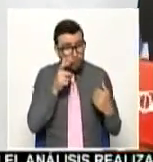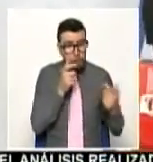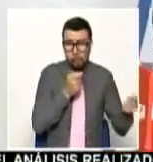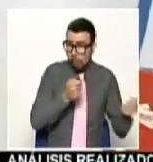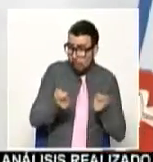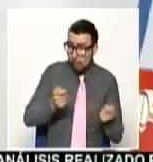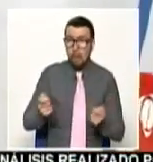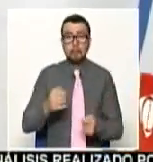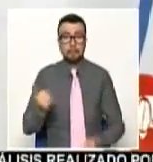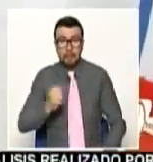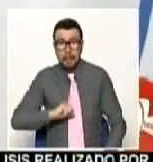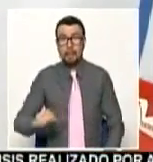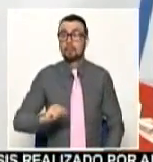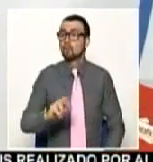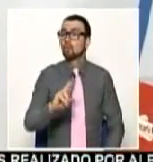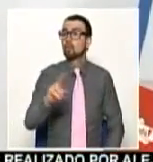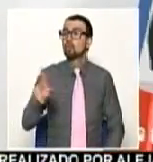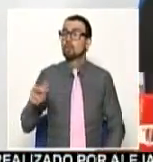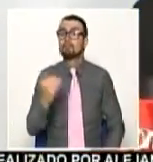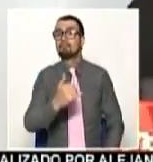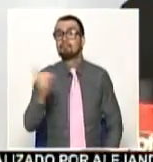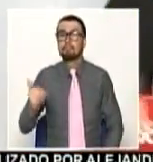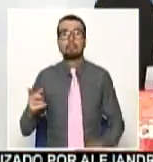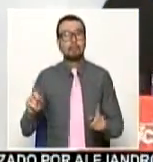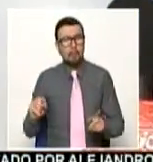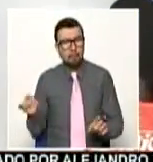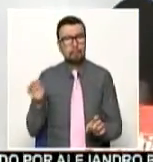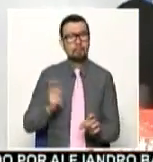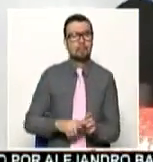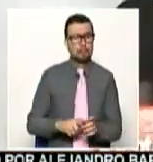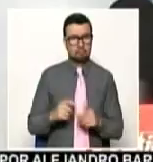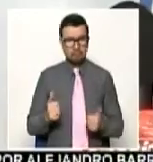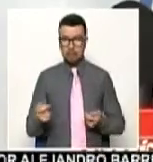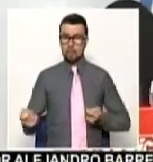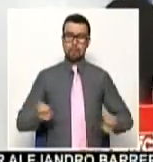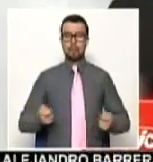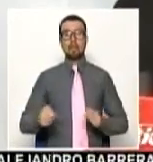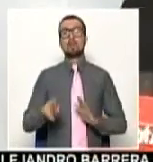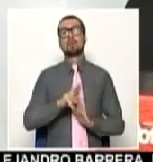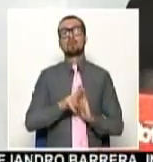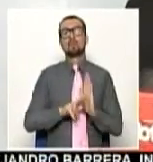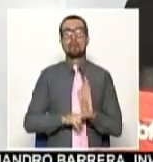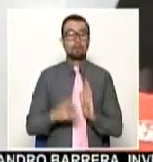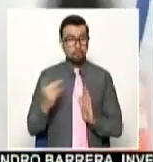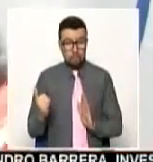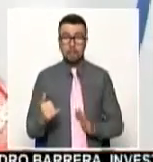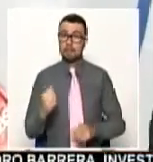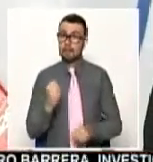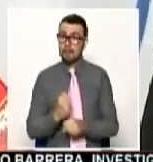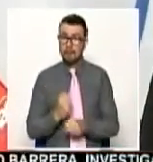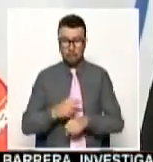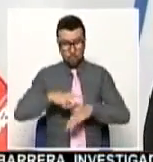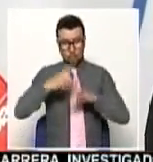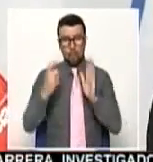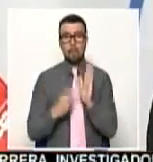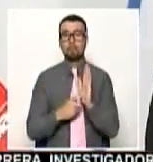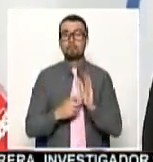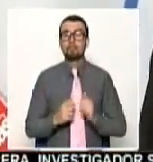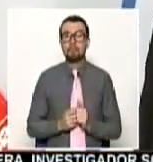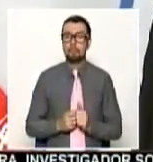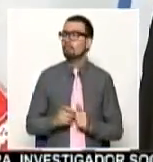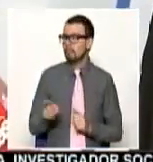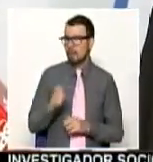de los demás personeros, pero también estar a la par con la nueva normatividad para que ejerzan ustedes una labor mucho más completa. Por